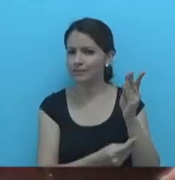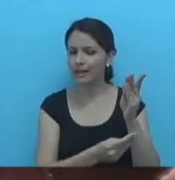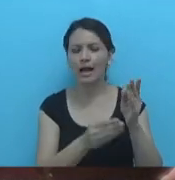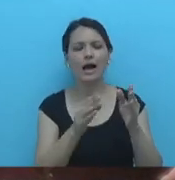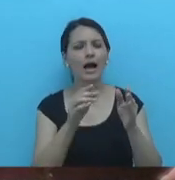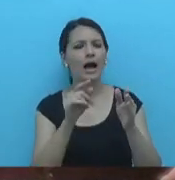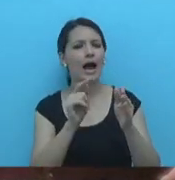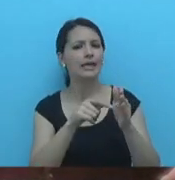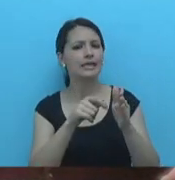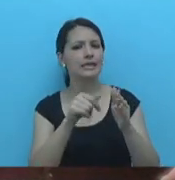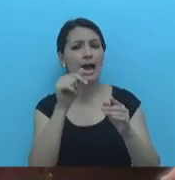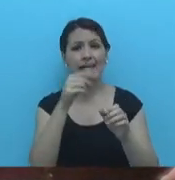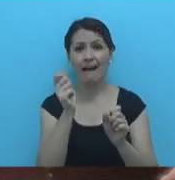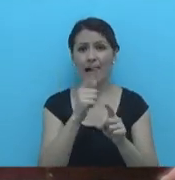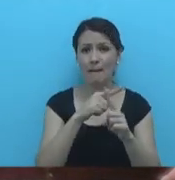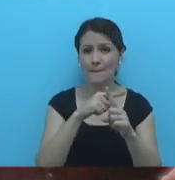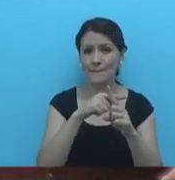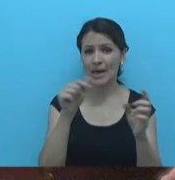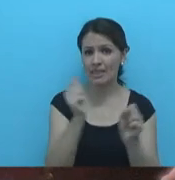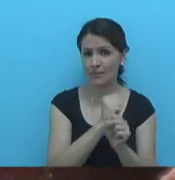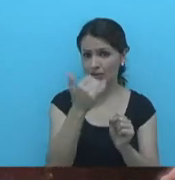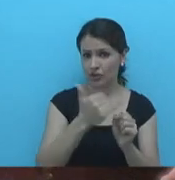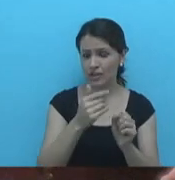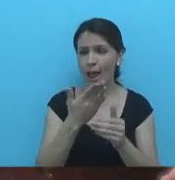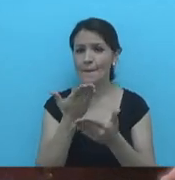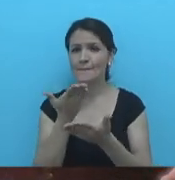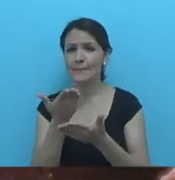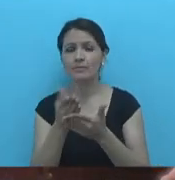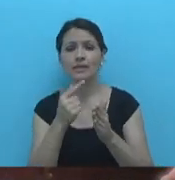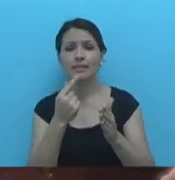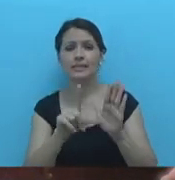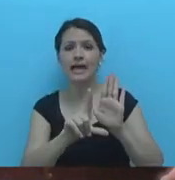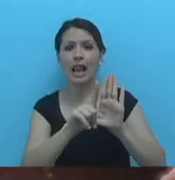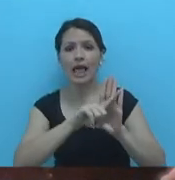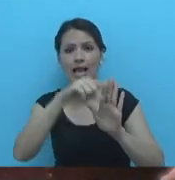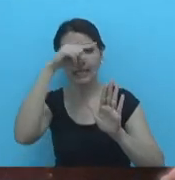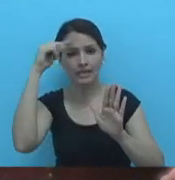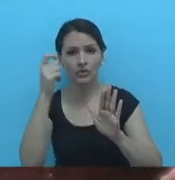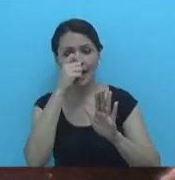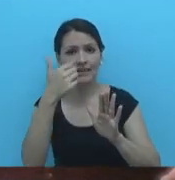que esto ya tuvo media sanción. En vez de decir ley nacional